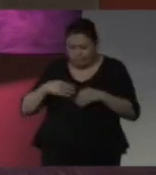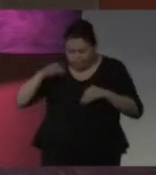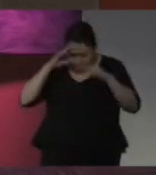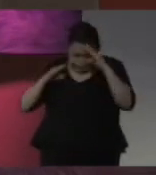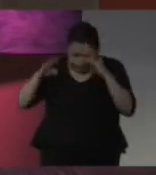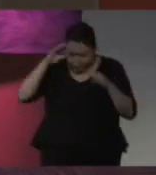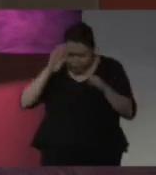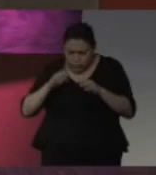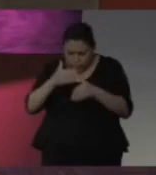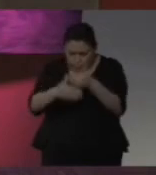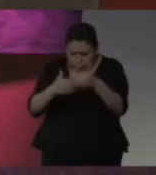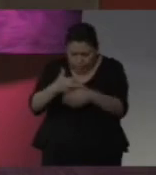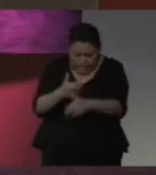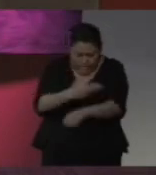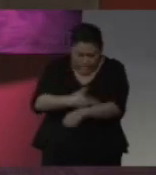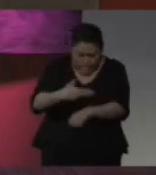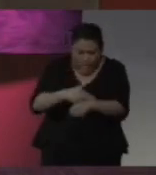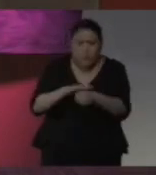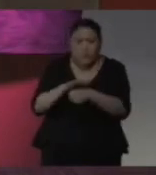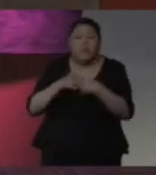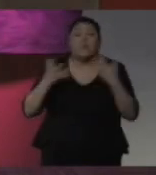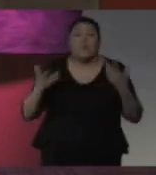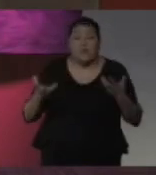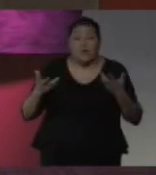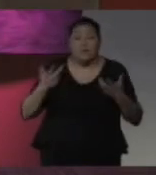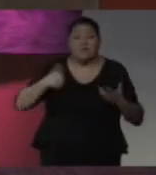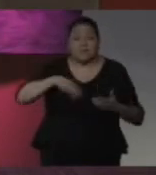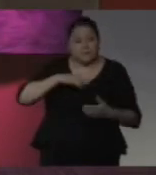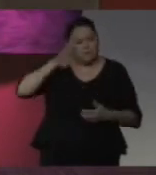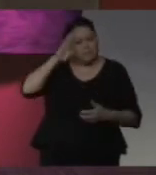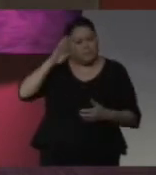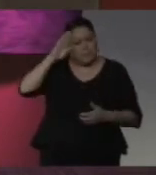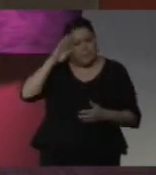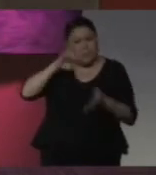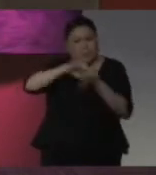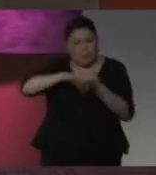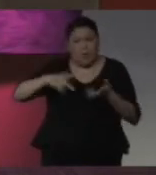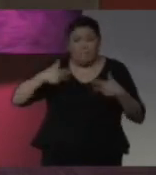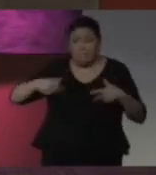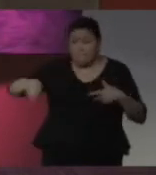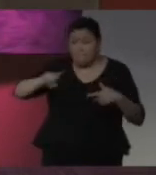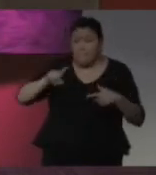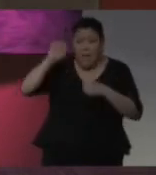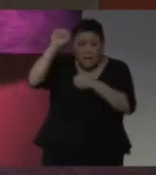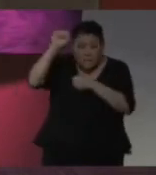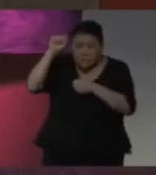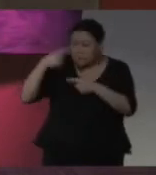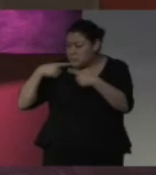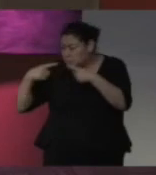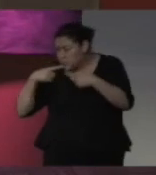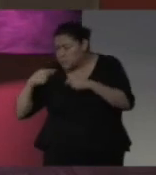las posibilidades que podríamos dar para lograr un diálogo entre, por ejemplo, los sindicatos y